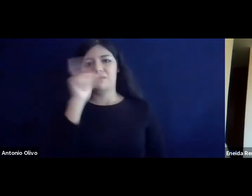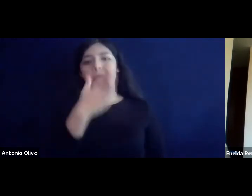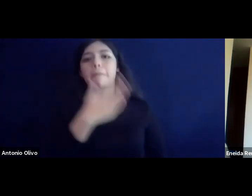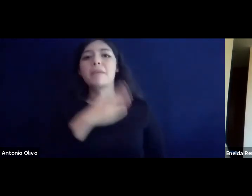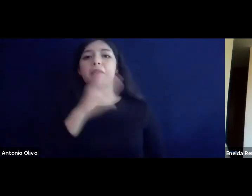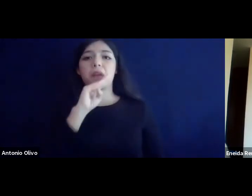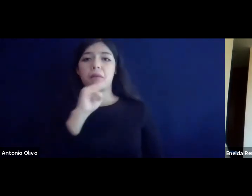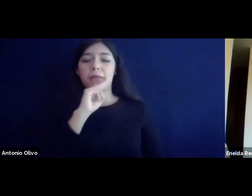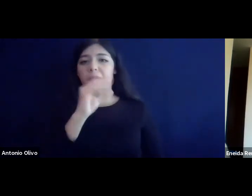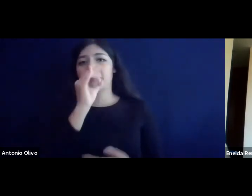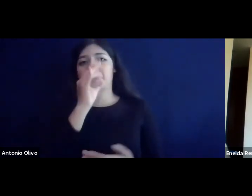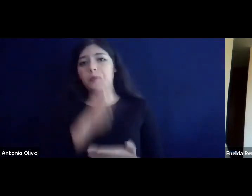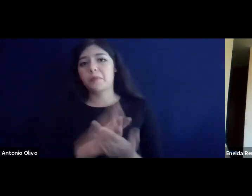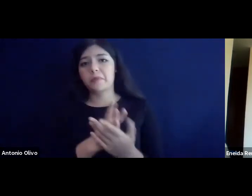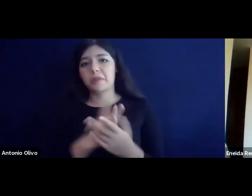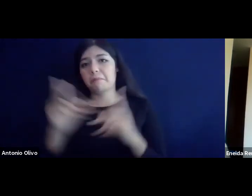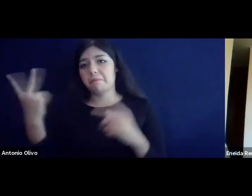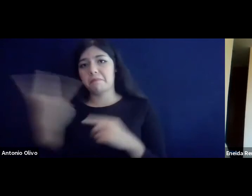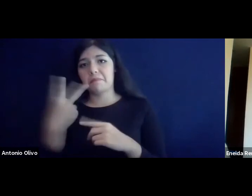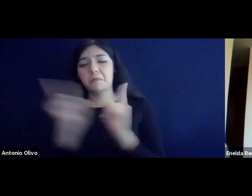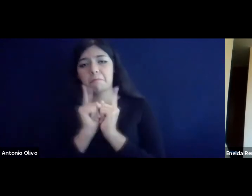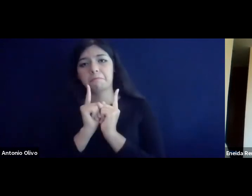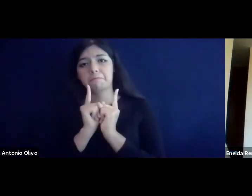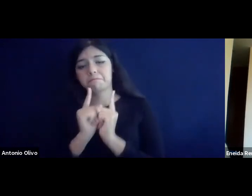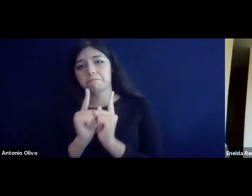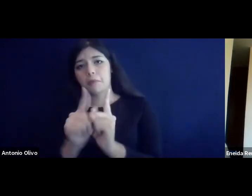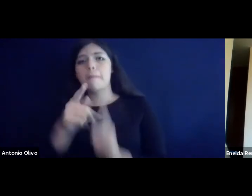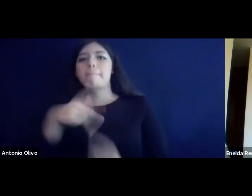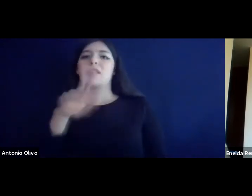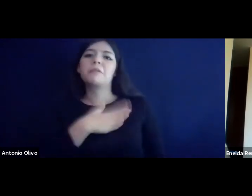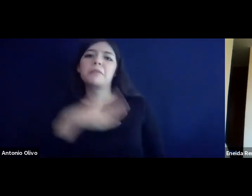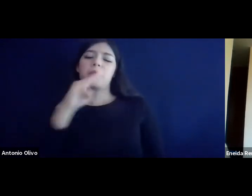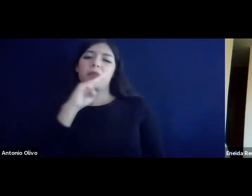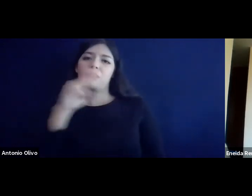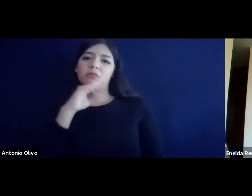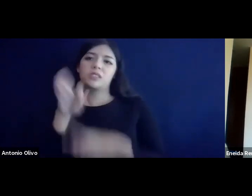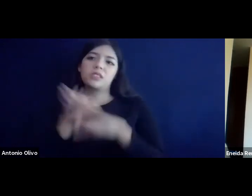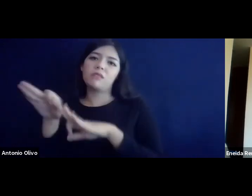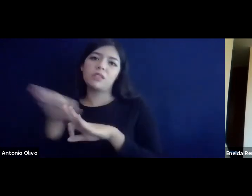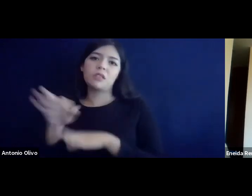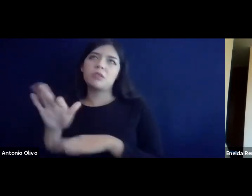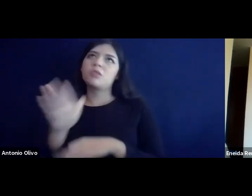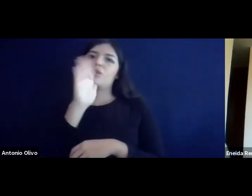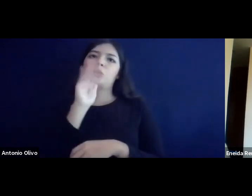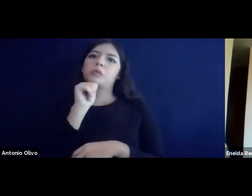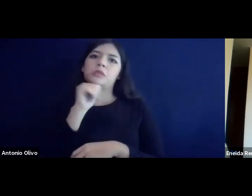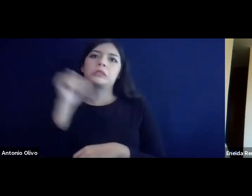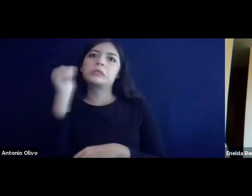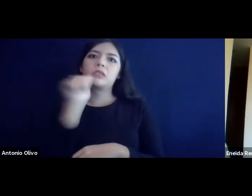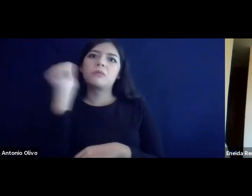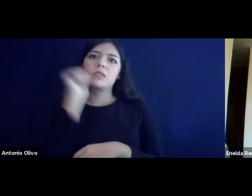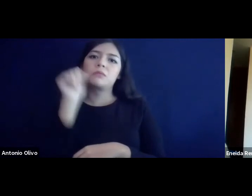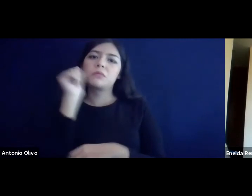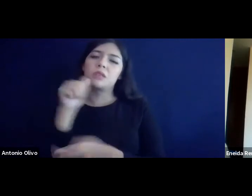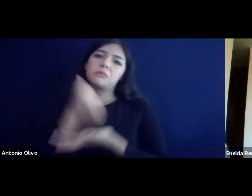persona que trabajaba y no podía andarme moviendo de un lado a otro. Pensé que a recuperar la audición todo iba a ser